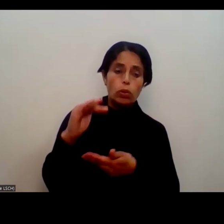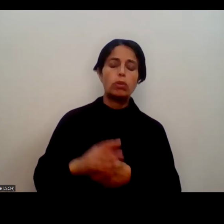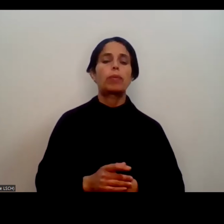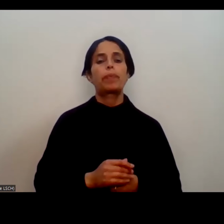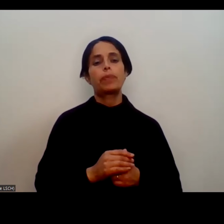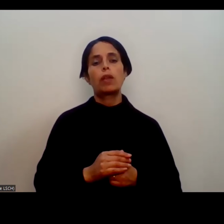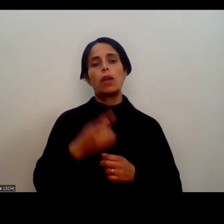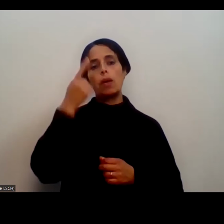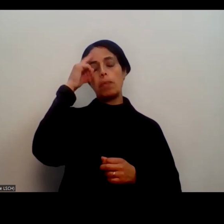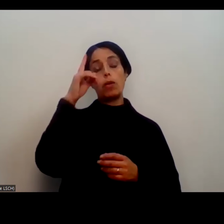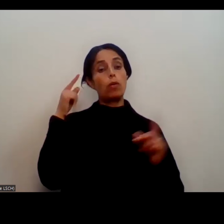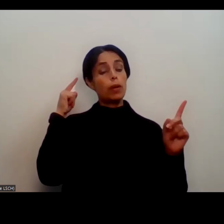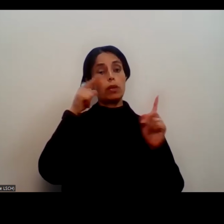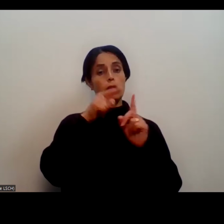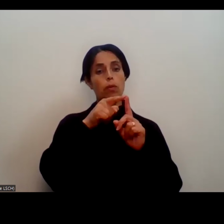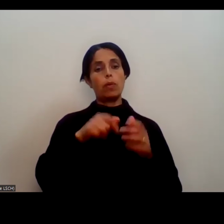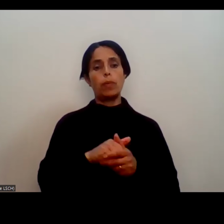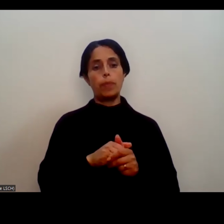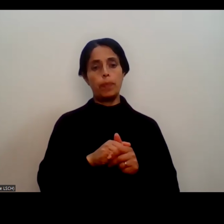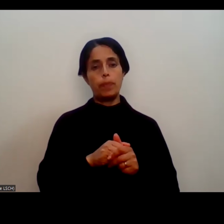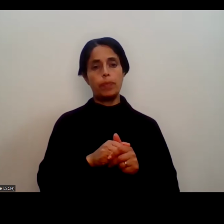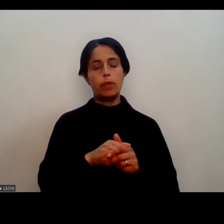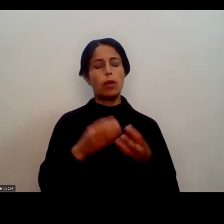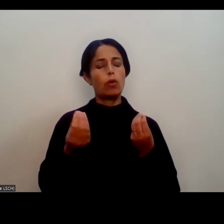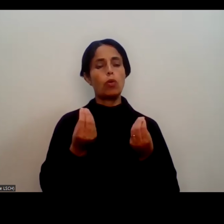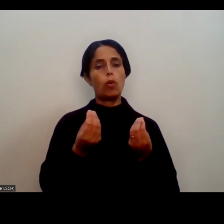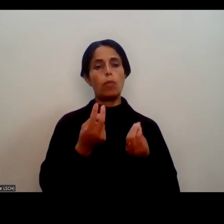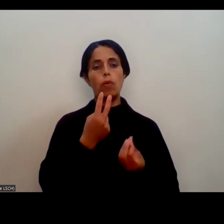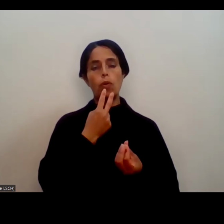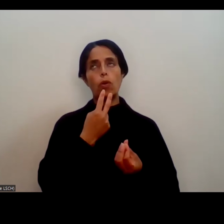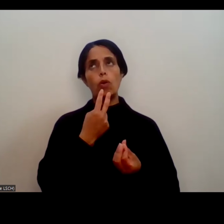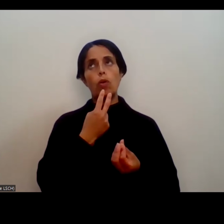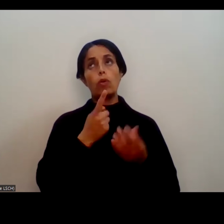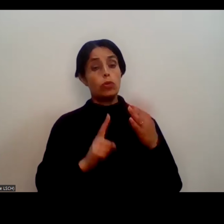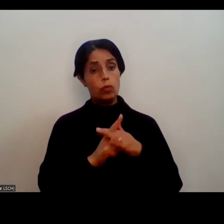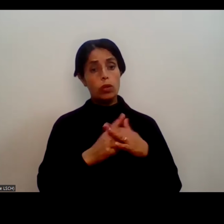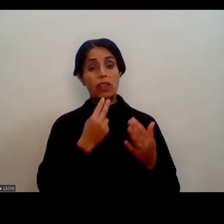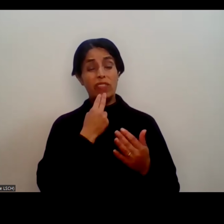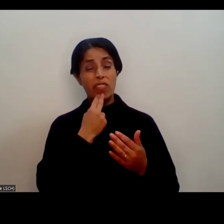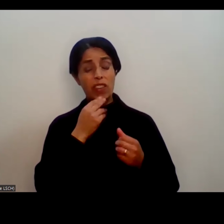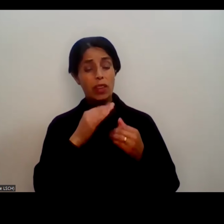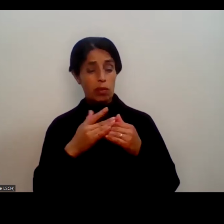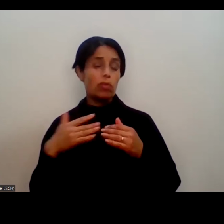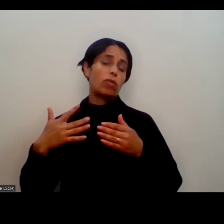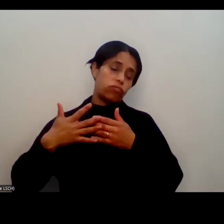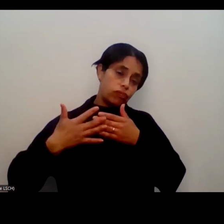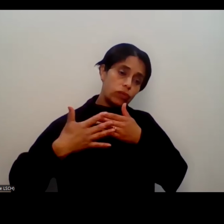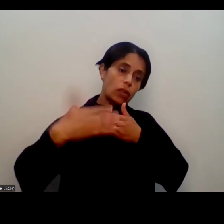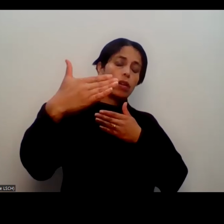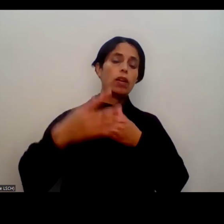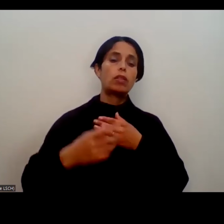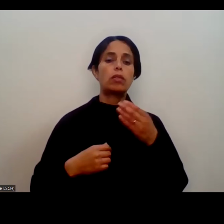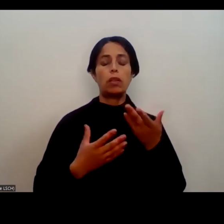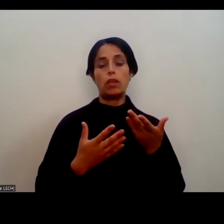de la eh, sobrevivencia de esta práctica es que aun cuando ya se había dejado